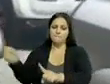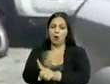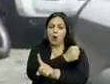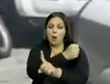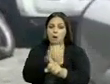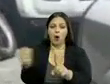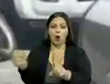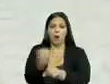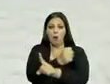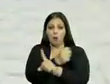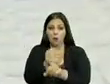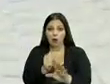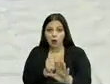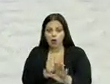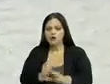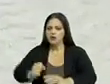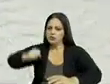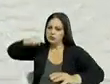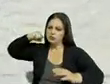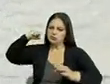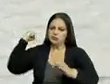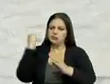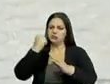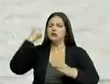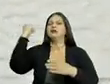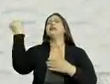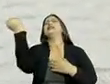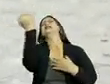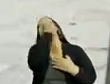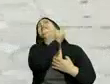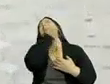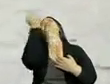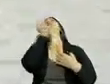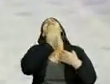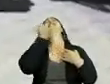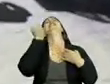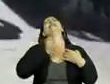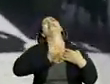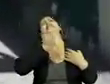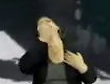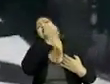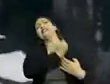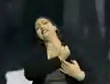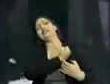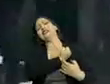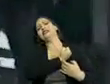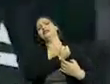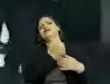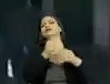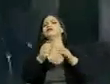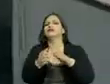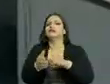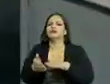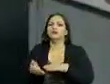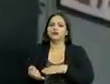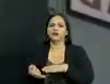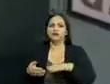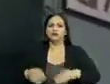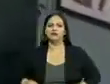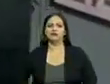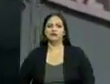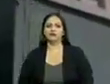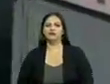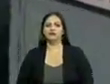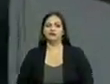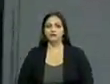dentro de lo que es a nivel de cuello, extremidades superiores. La parte inferior no se encontró ningún tipo de eso. Los